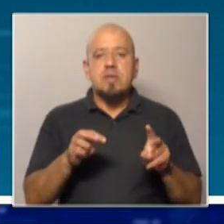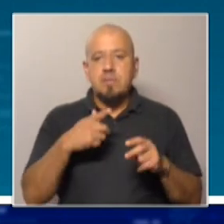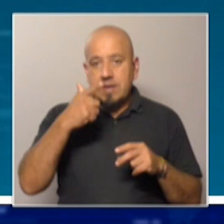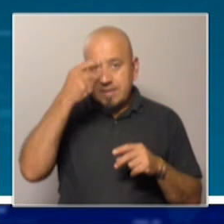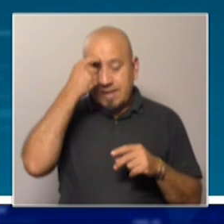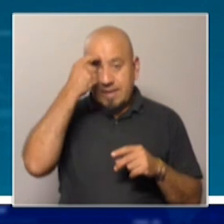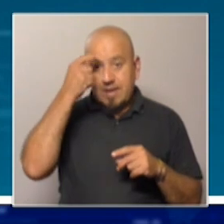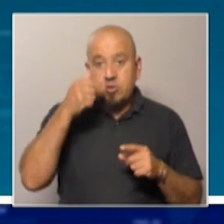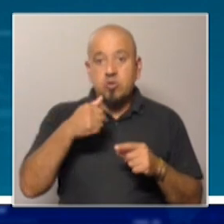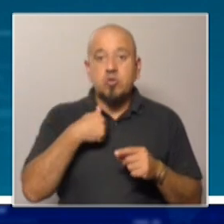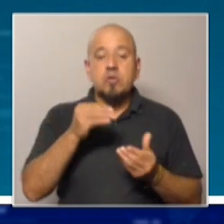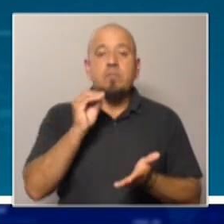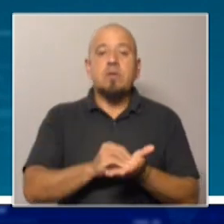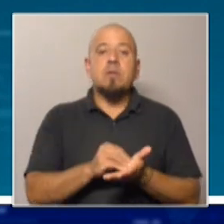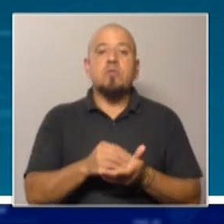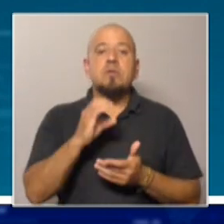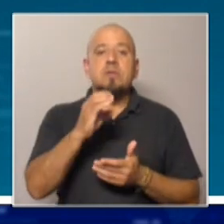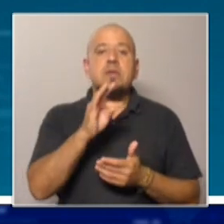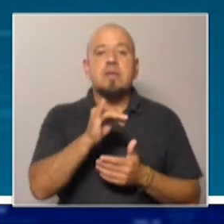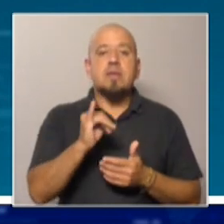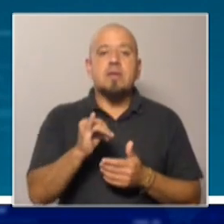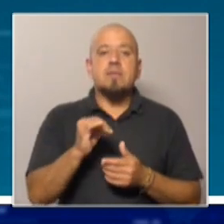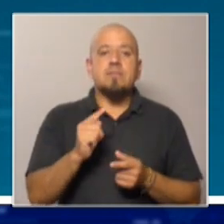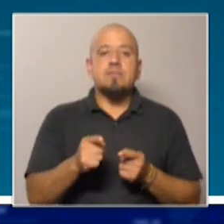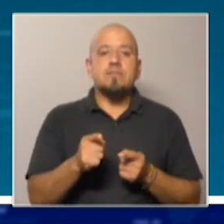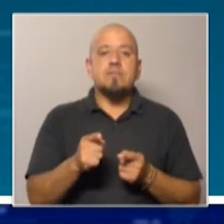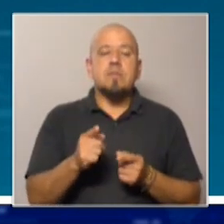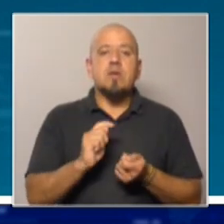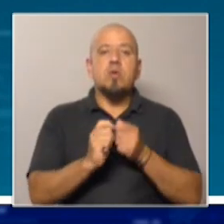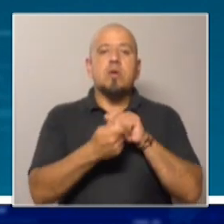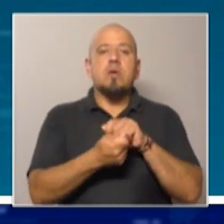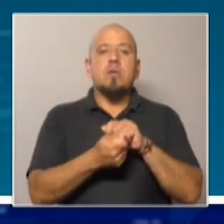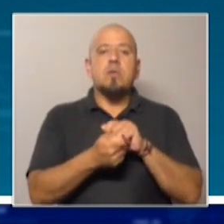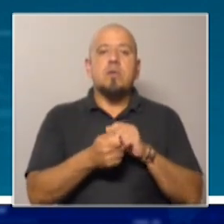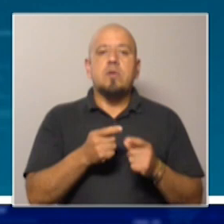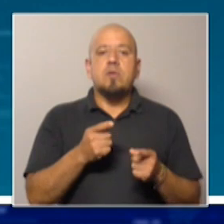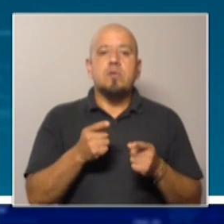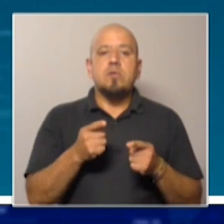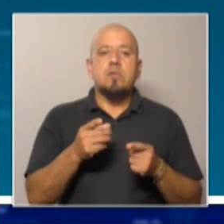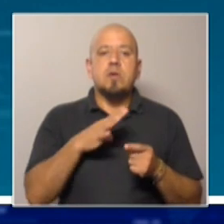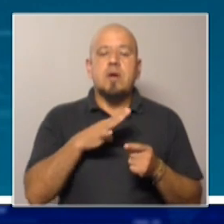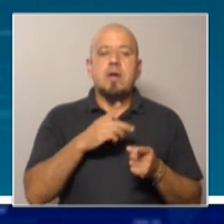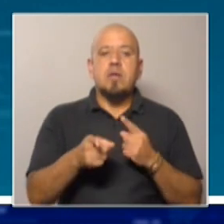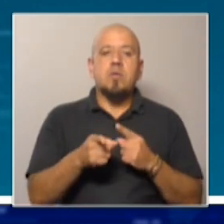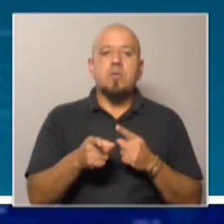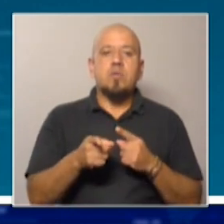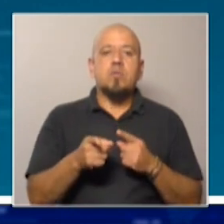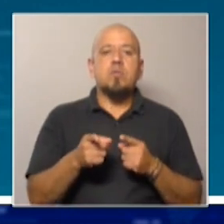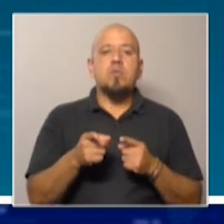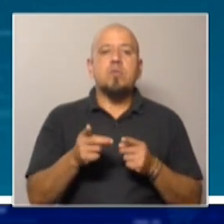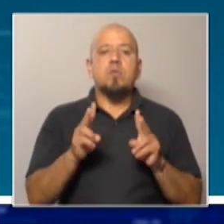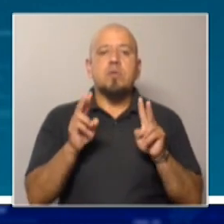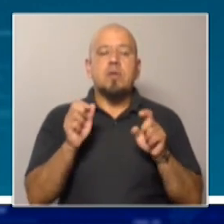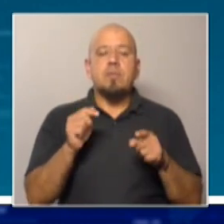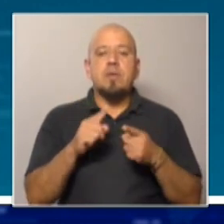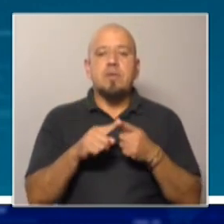determinadas técnicas que nosotros aplicamos en STI, como por ejemplo los cambios de posición de los pacientes. Hay una posición característica que tienen estos